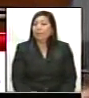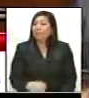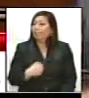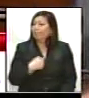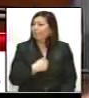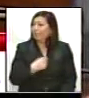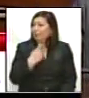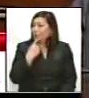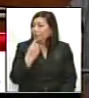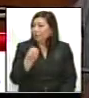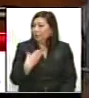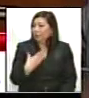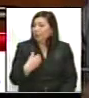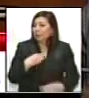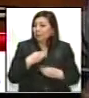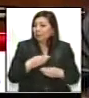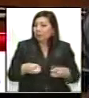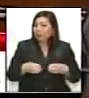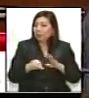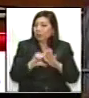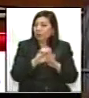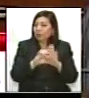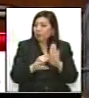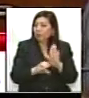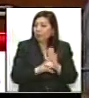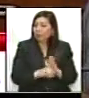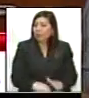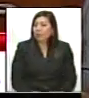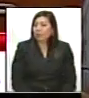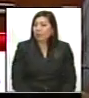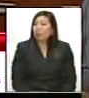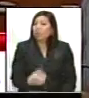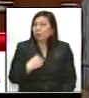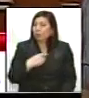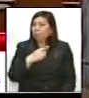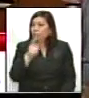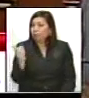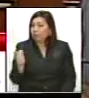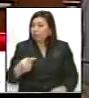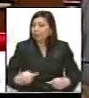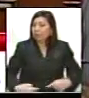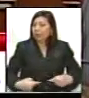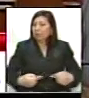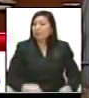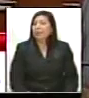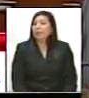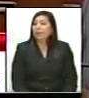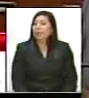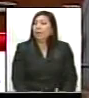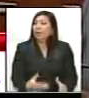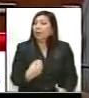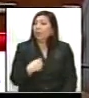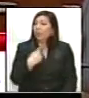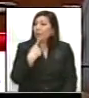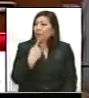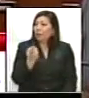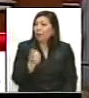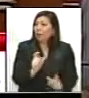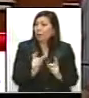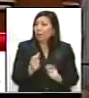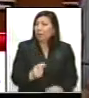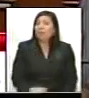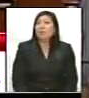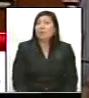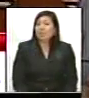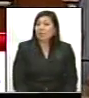que no me agradó la palabra porque yo soy miembro de la comisión de constitución desde justamente estoy yendo al debate y simplemente quiero aclarar lo señalado por el congresista